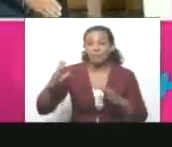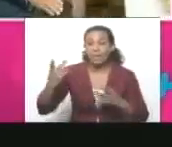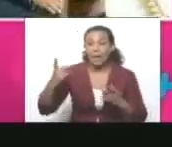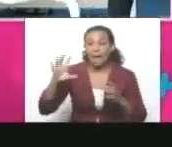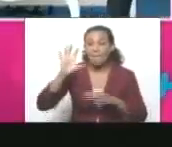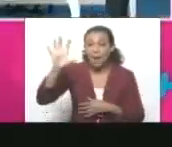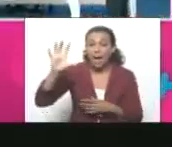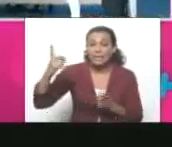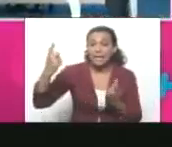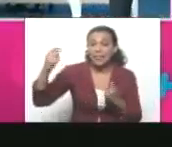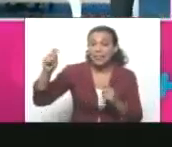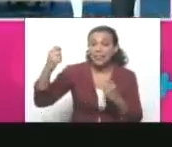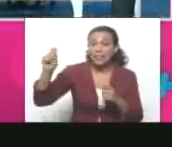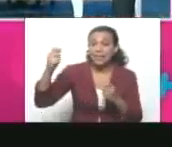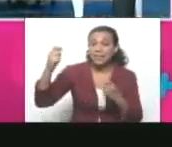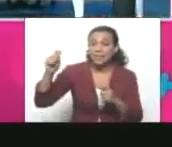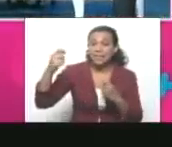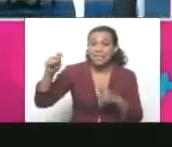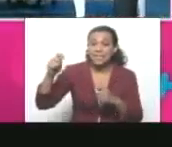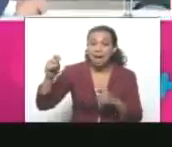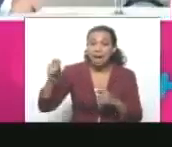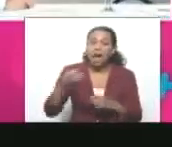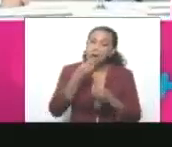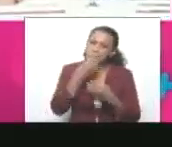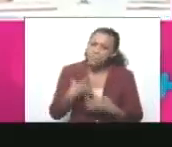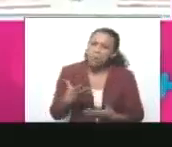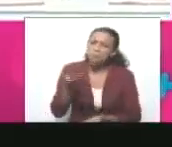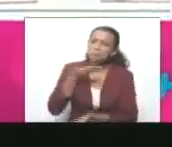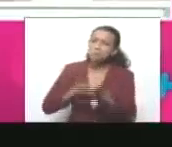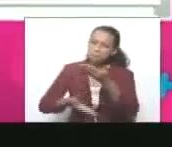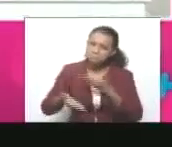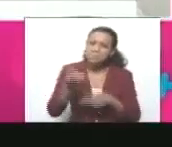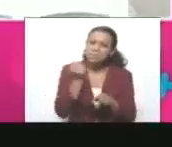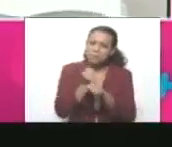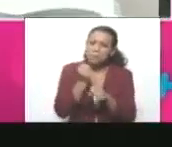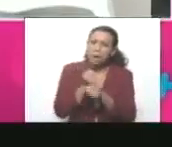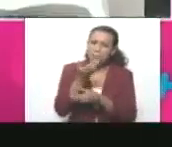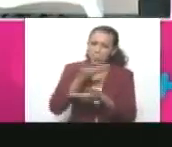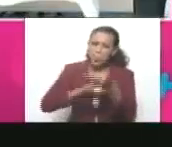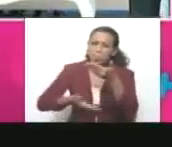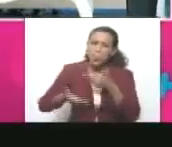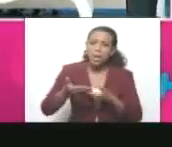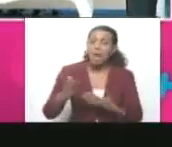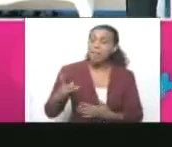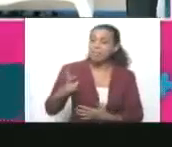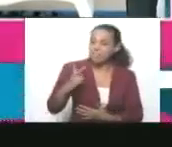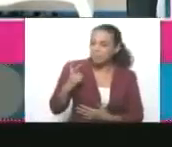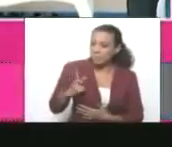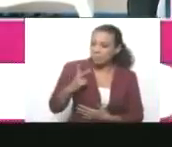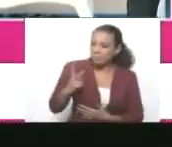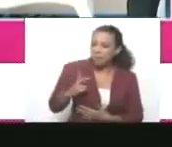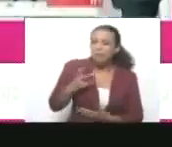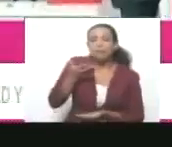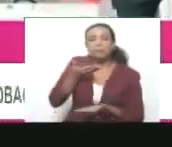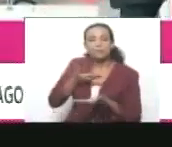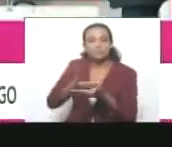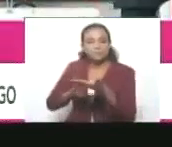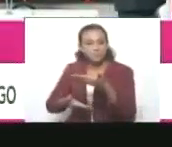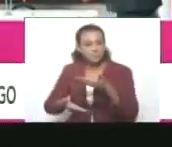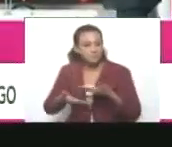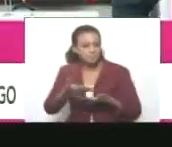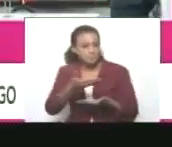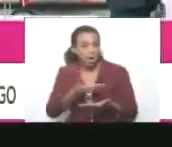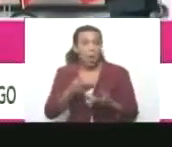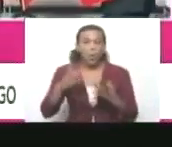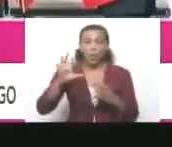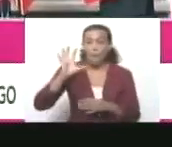Fíjense ustedes que por las buenas todo se puede, que por la diplomacia todo se puede. Con Trinidad